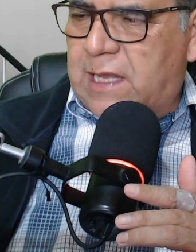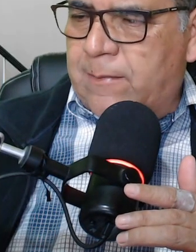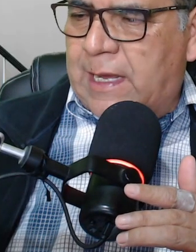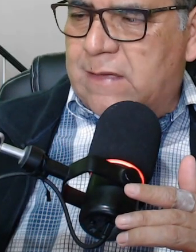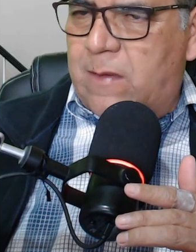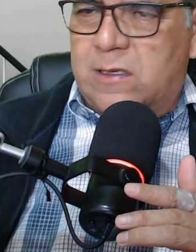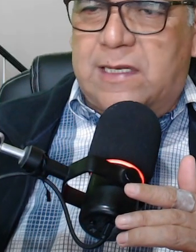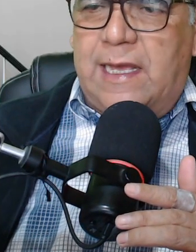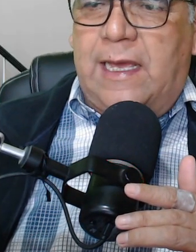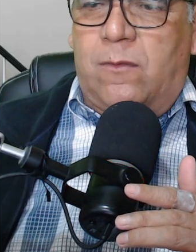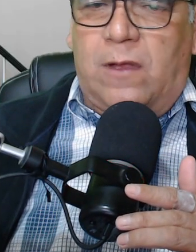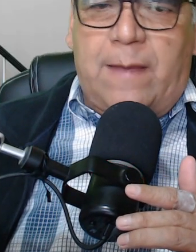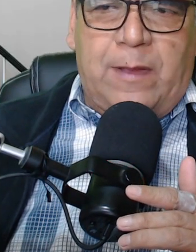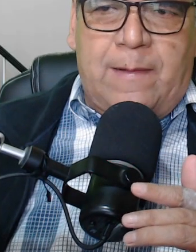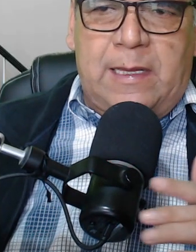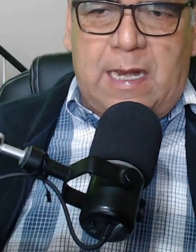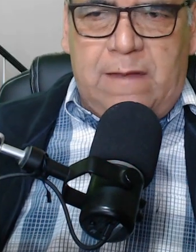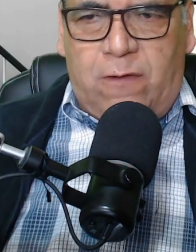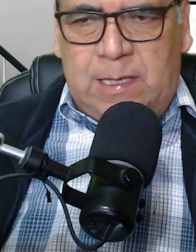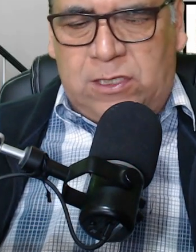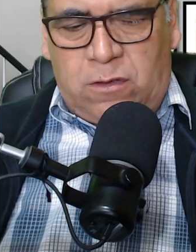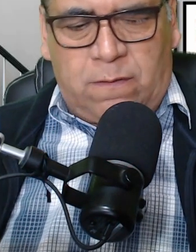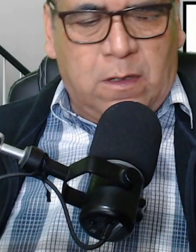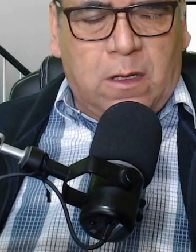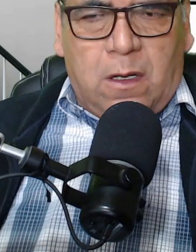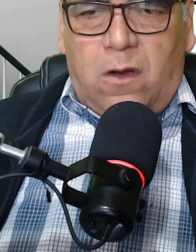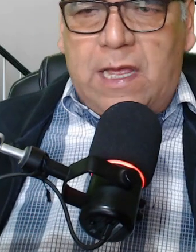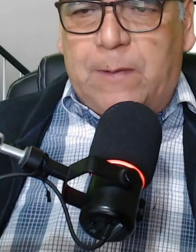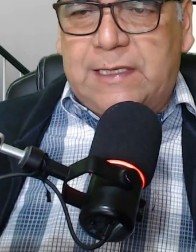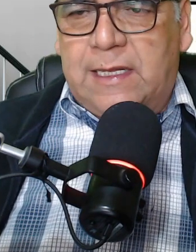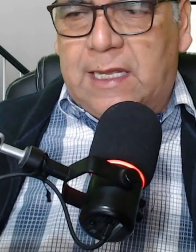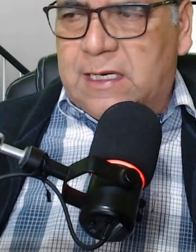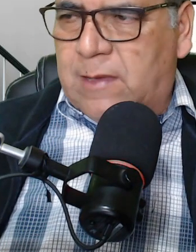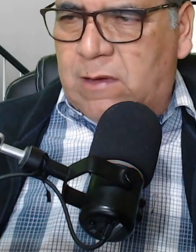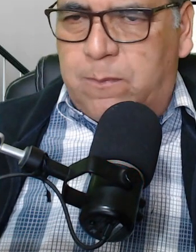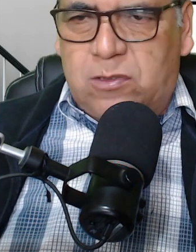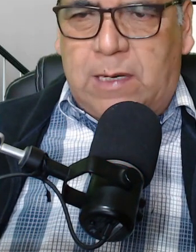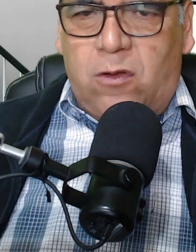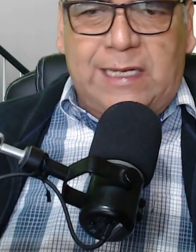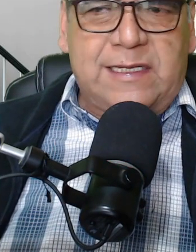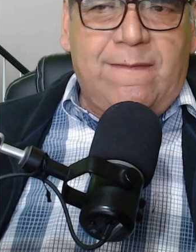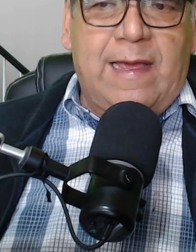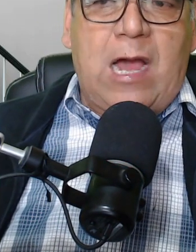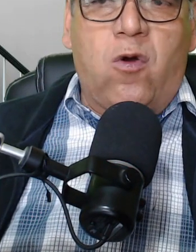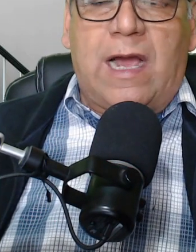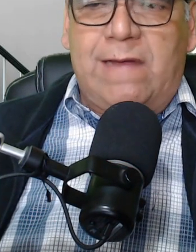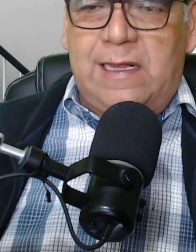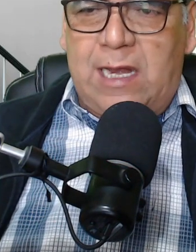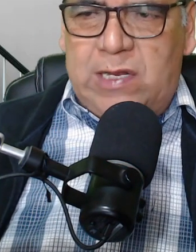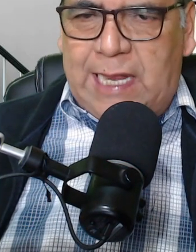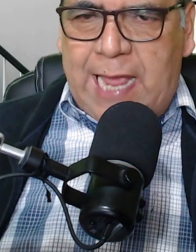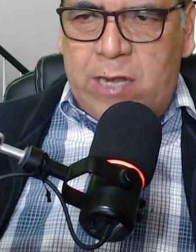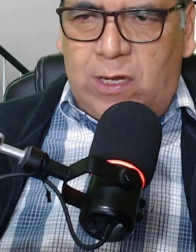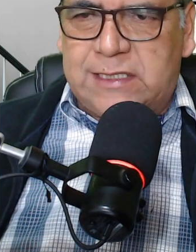Amigos y amigas, vamos a ir muy rápidamente a la información. Hoy el presidente Andrés Manuel López Obrador exhibe a un